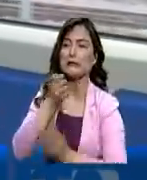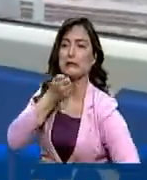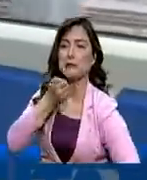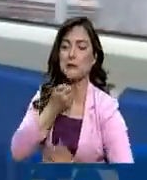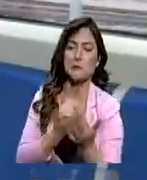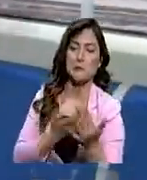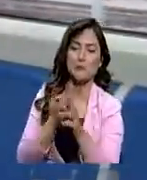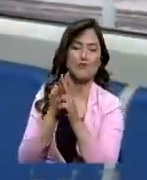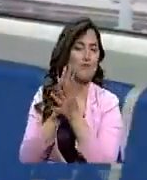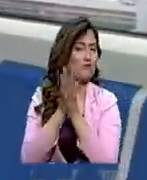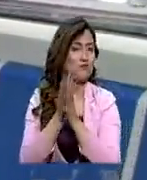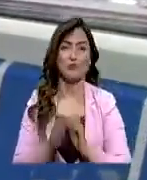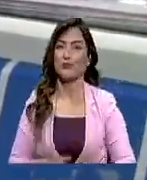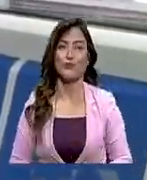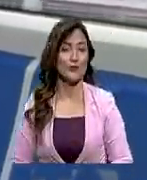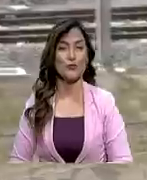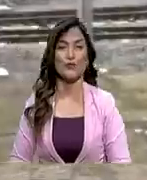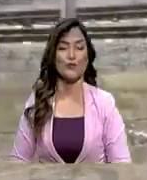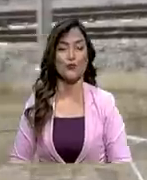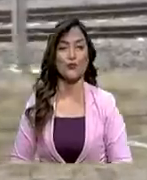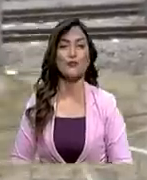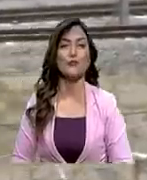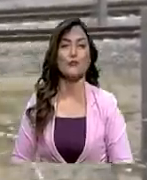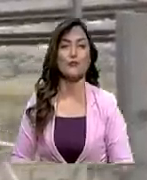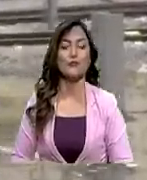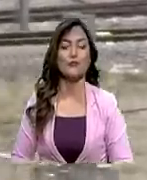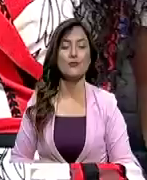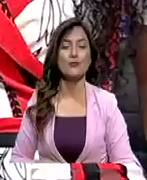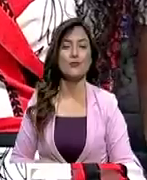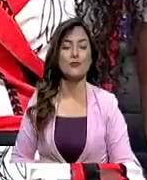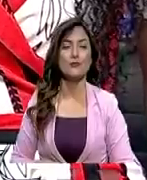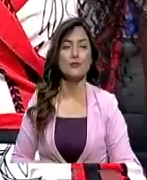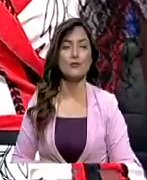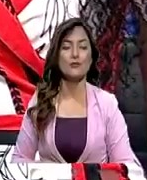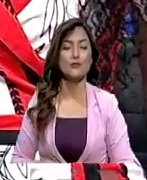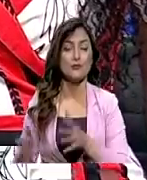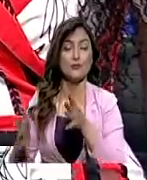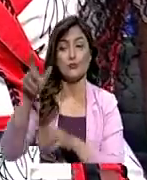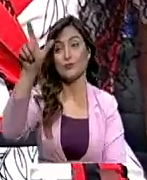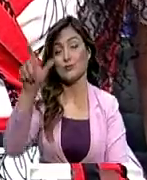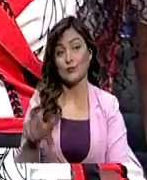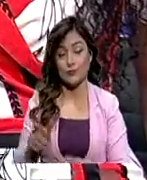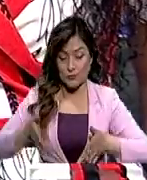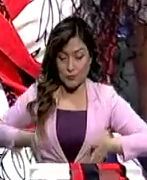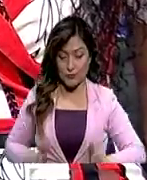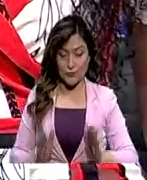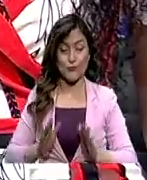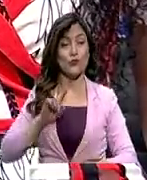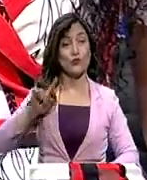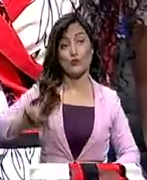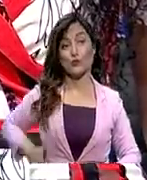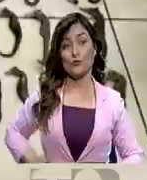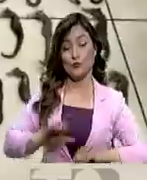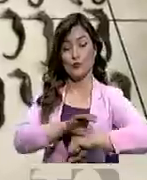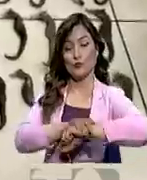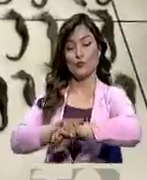este reportaje no nos pudieron atender. En Quito, Stephanie Paz, 24 horas. Un ciudadano de nacionalidad china fue detenido